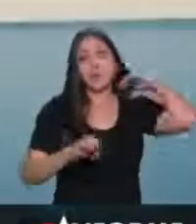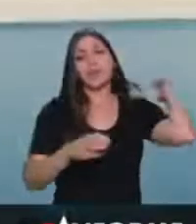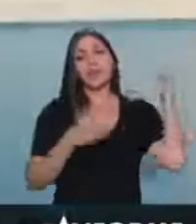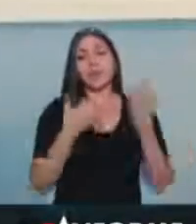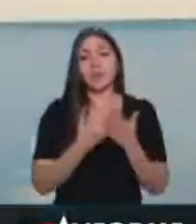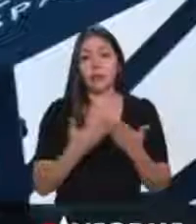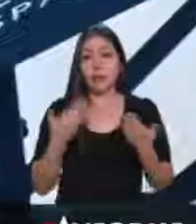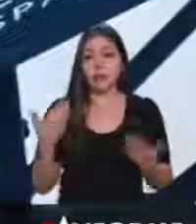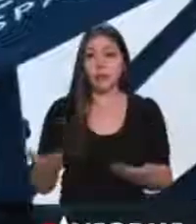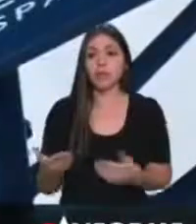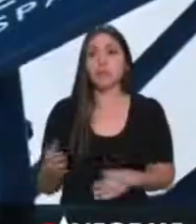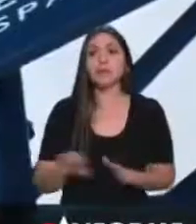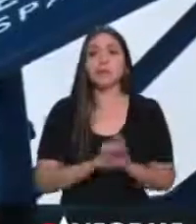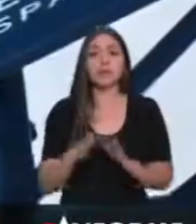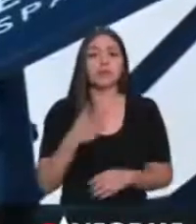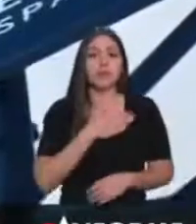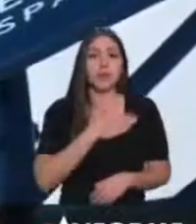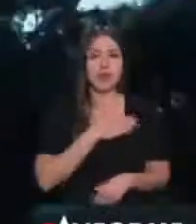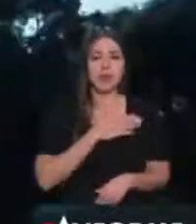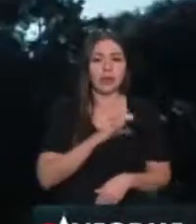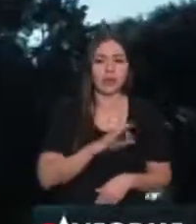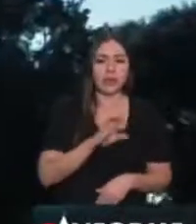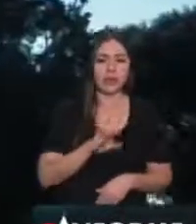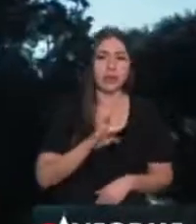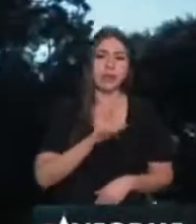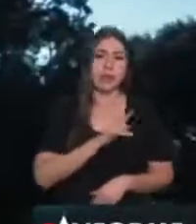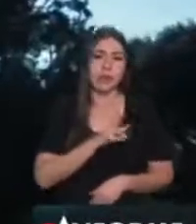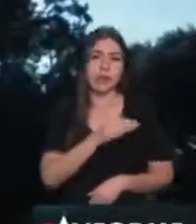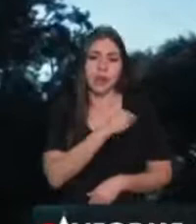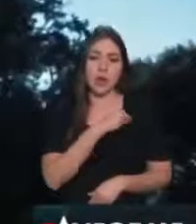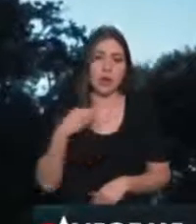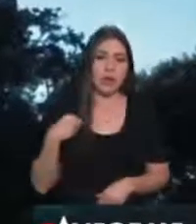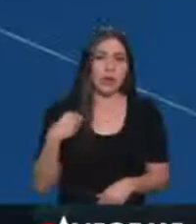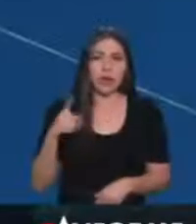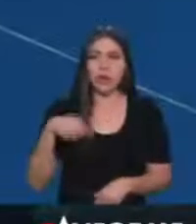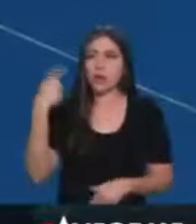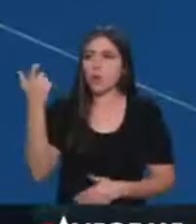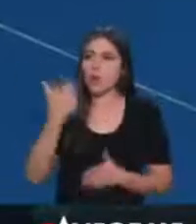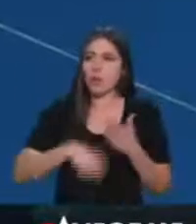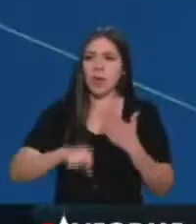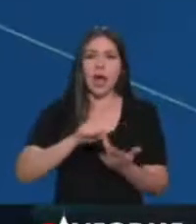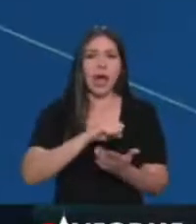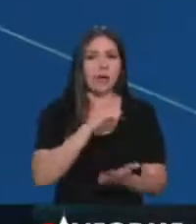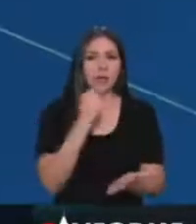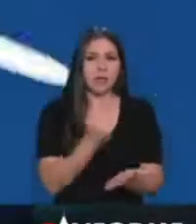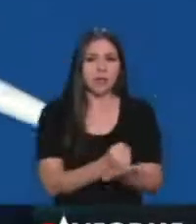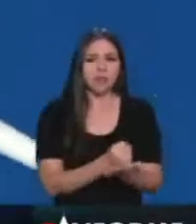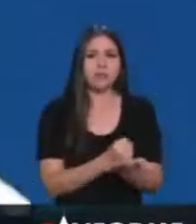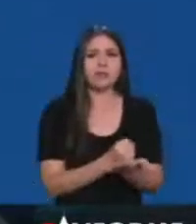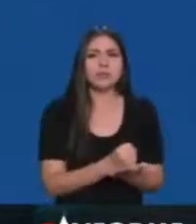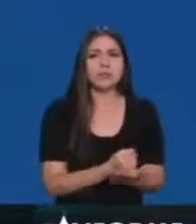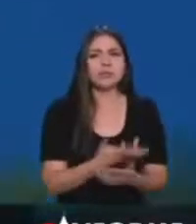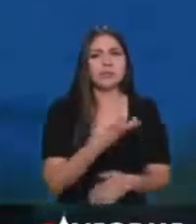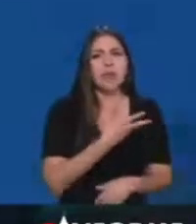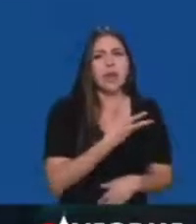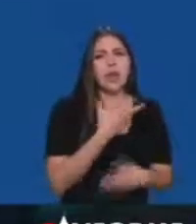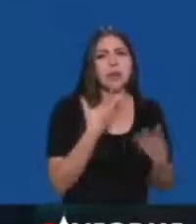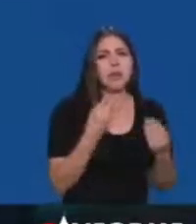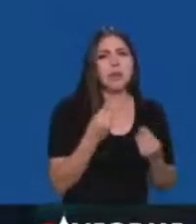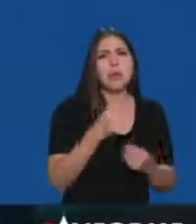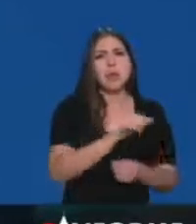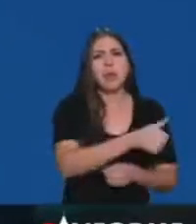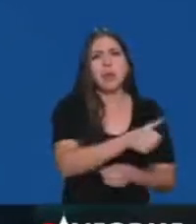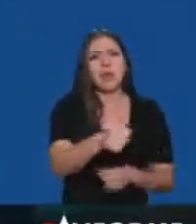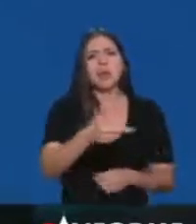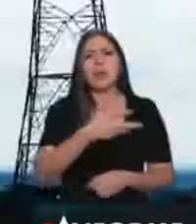estoy obligada, CFE, a comprarte a fuerzas. Y les decía, la mayoría tienen 6, 5, 7 años